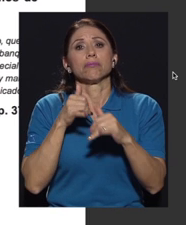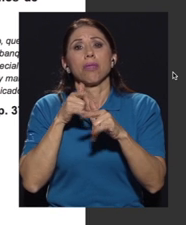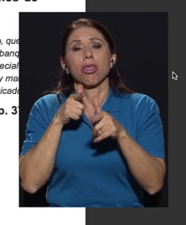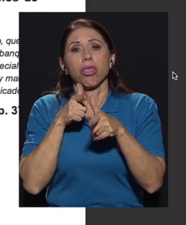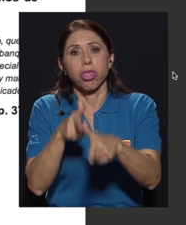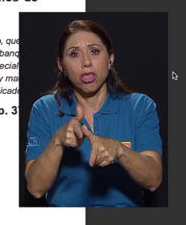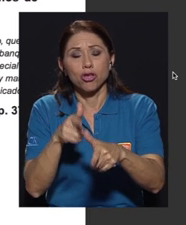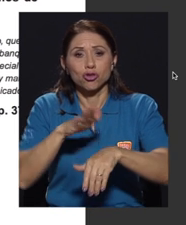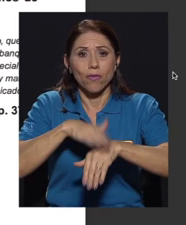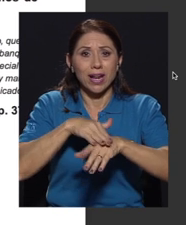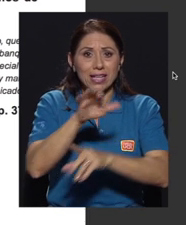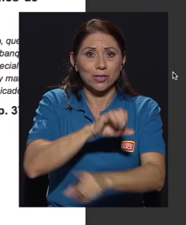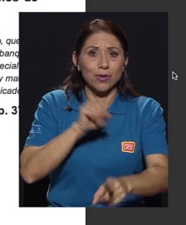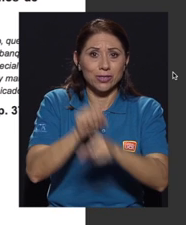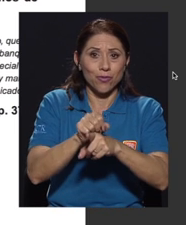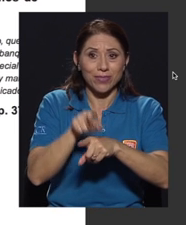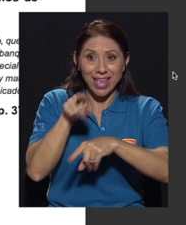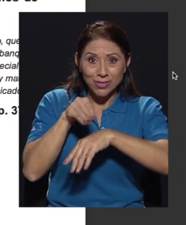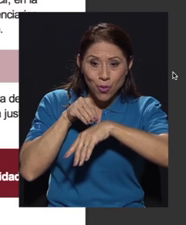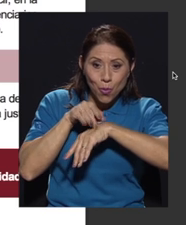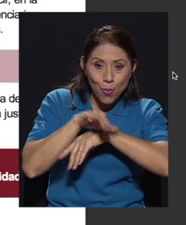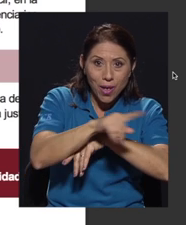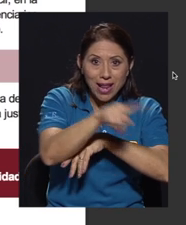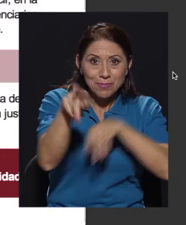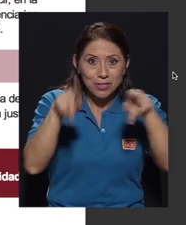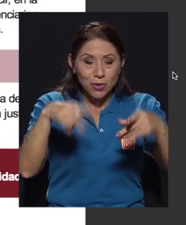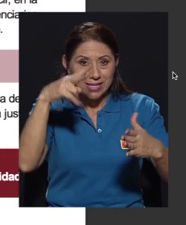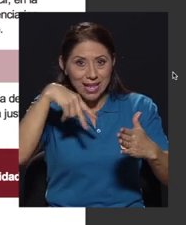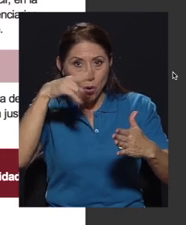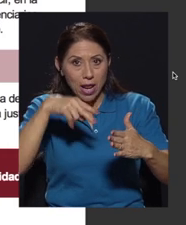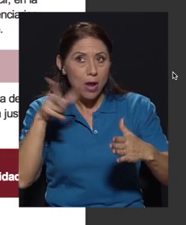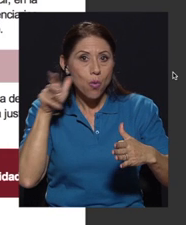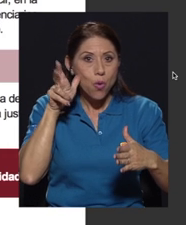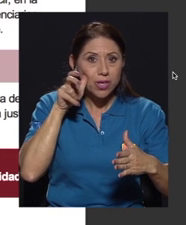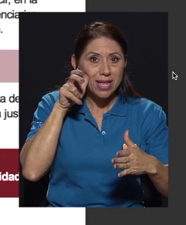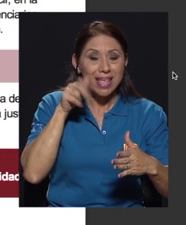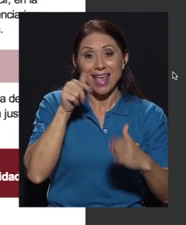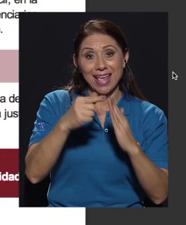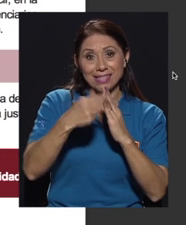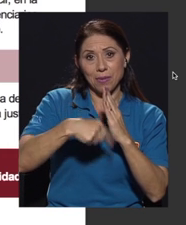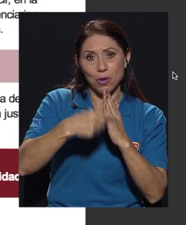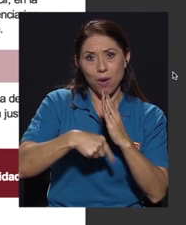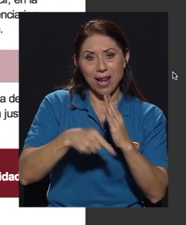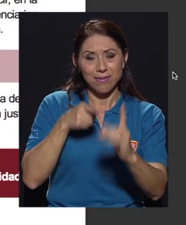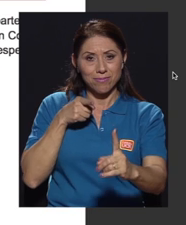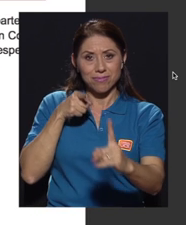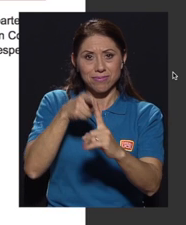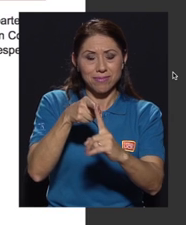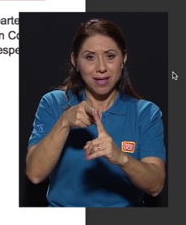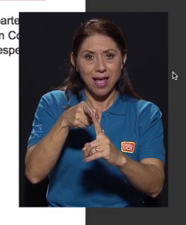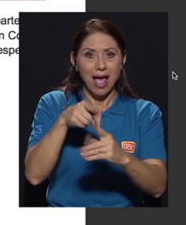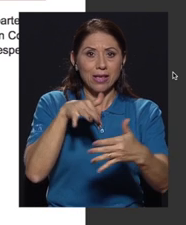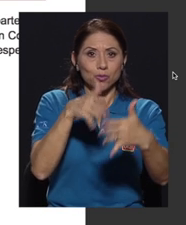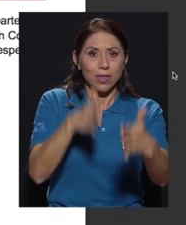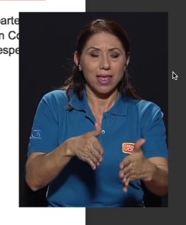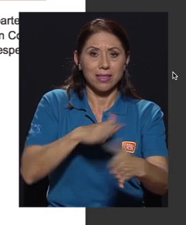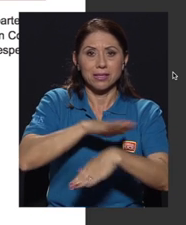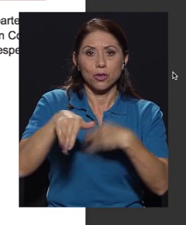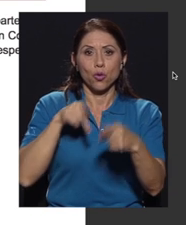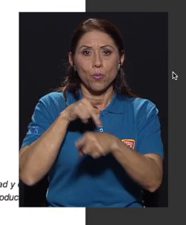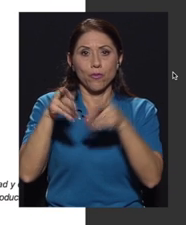e inciden en cómo la audiencia lo interpreta. Por eso el manual va dirigido a estudiantes y todos los profesionales en